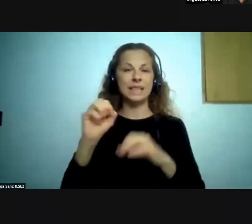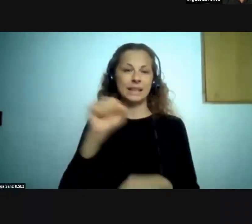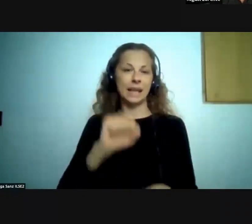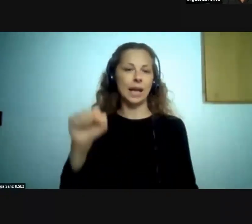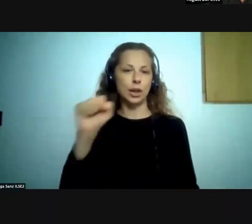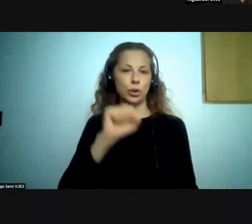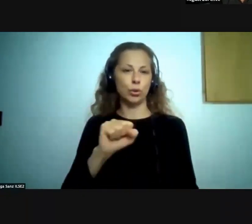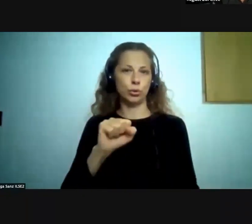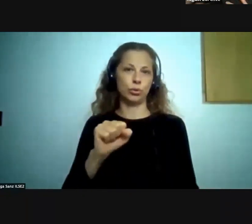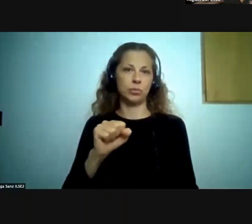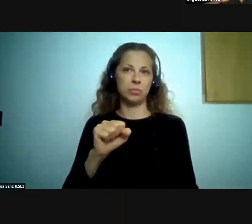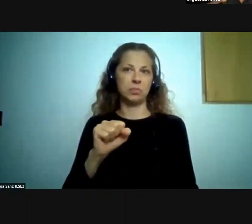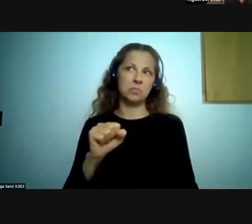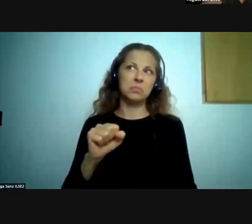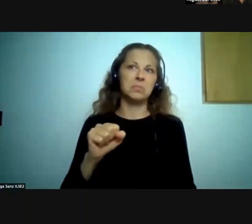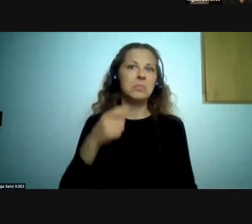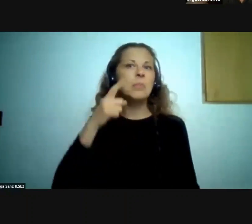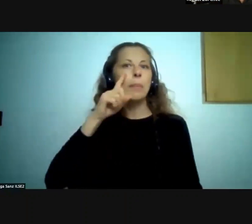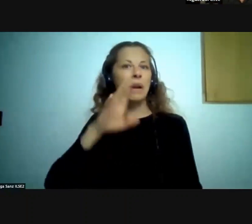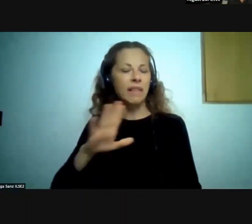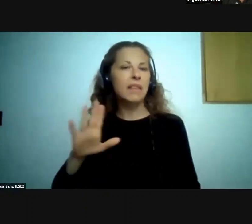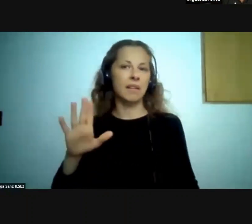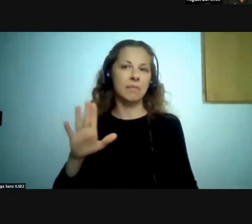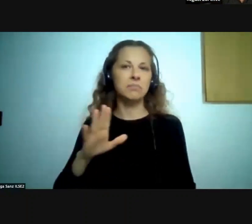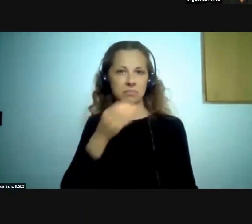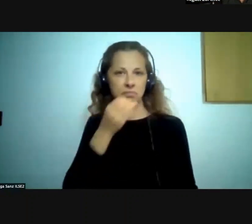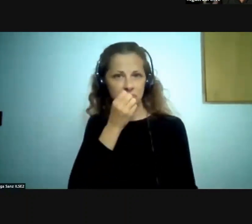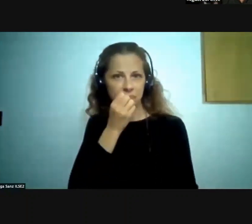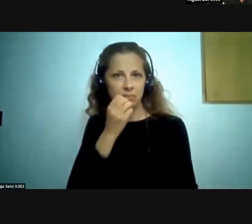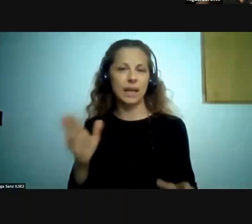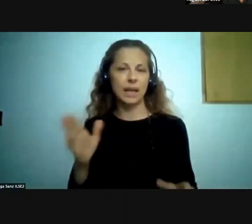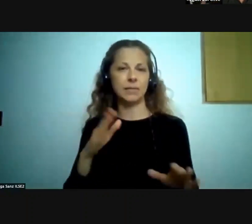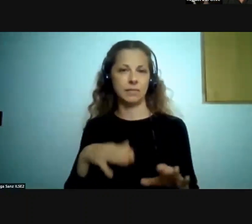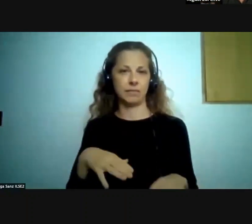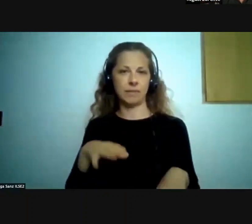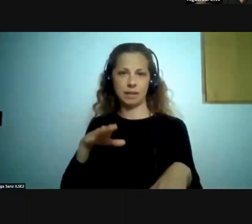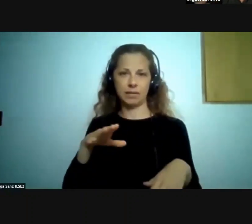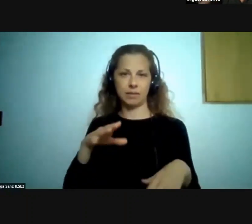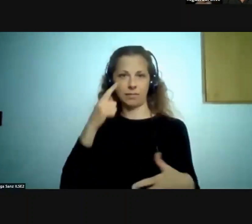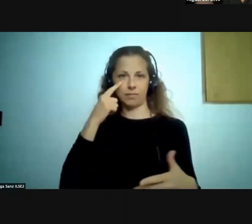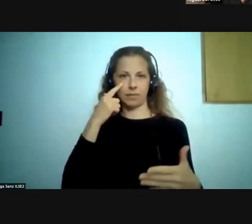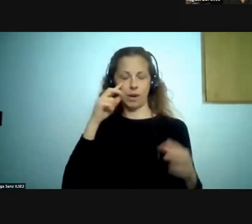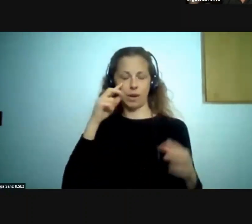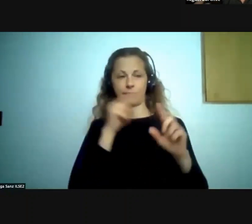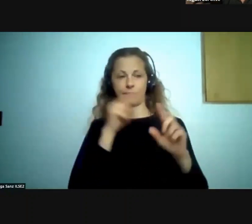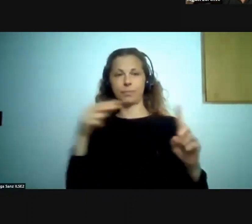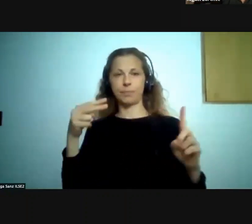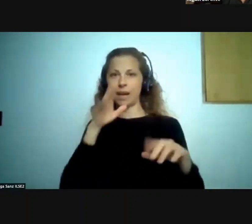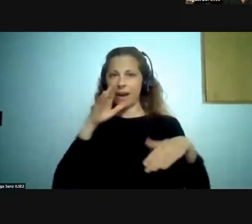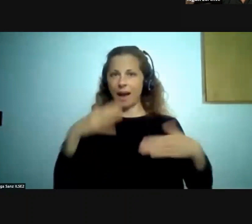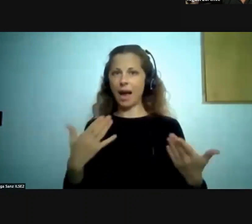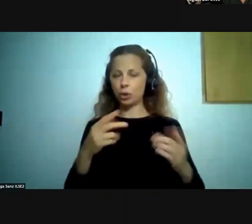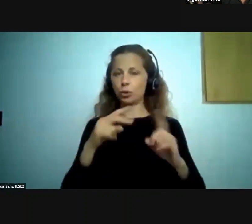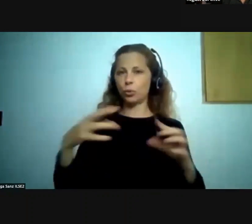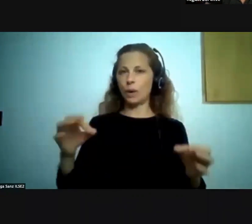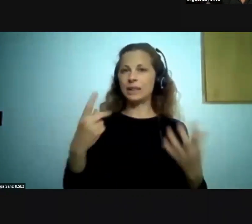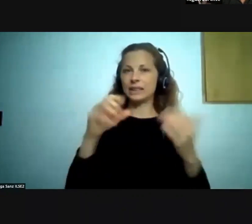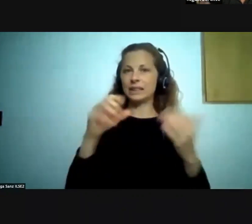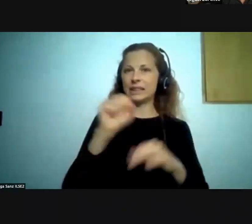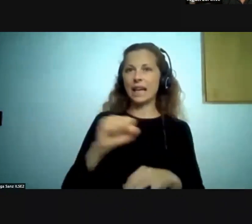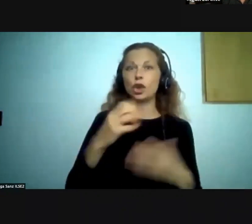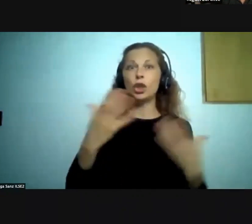veo razonable en términos de las referencias actuales, es decir, no me parece una barbaridad. Lo digo porque